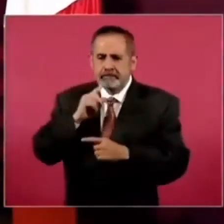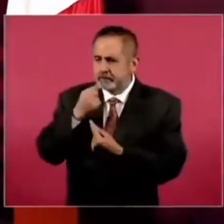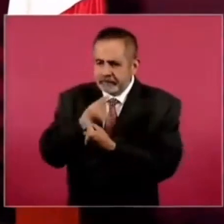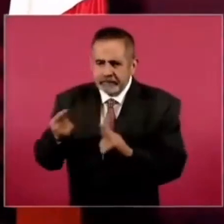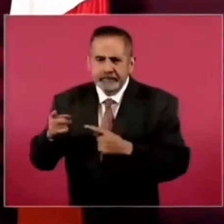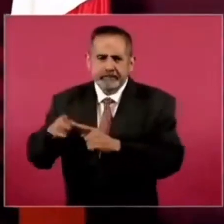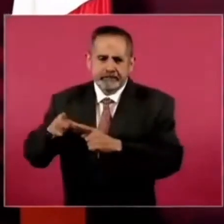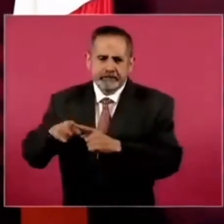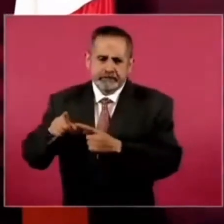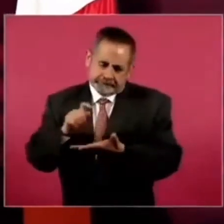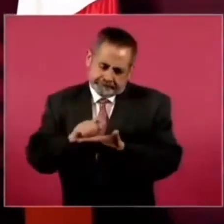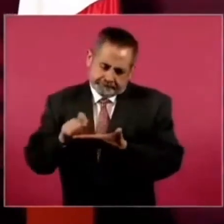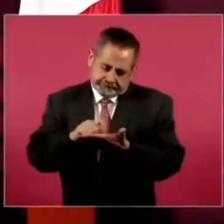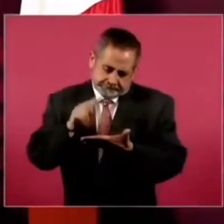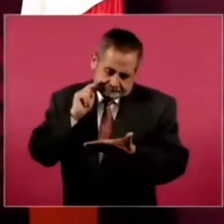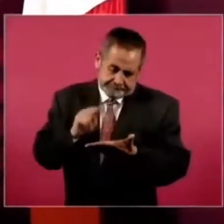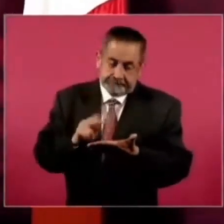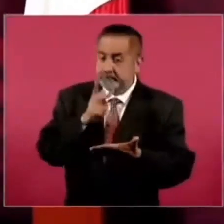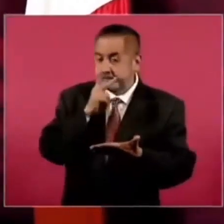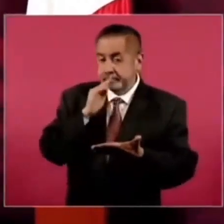en las tareas.